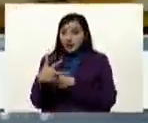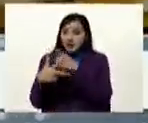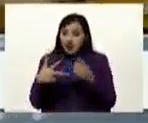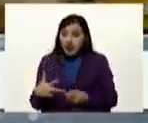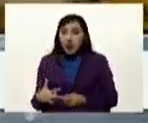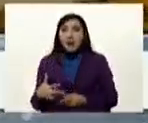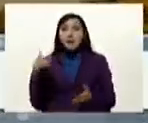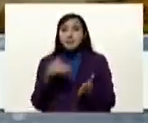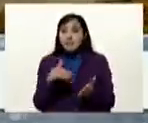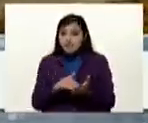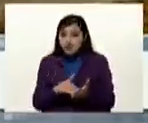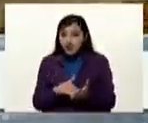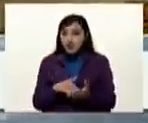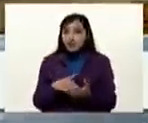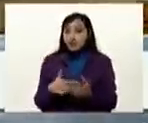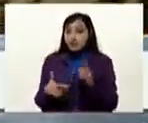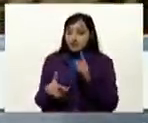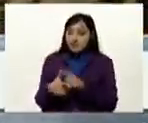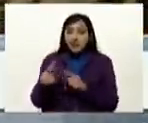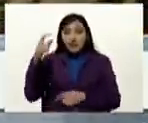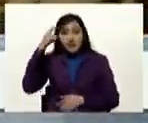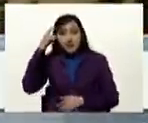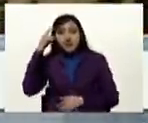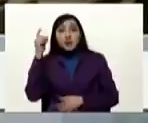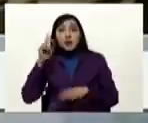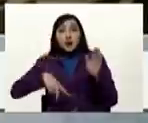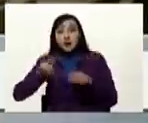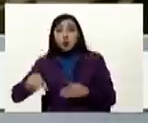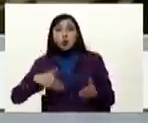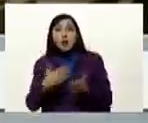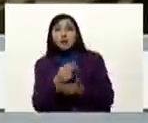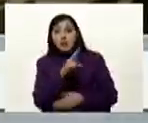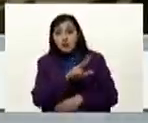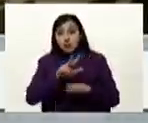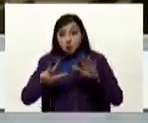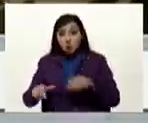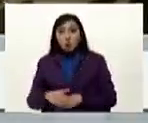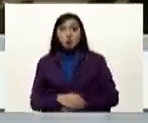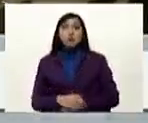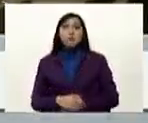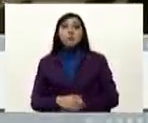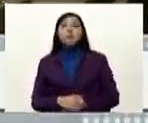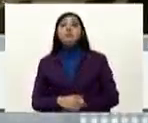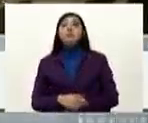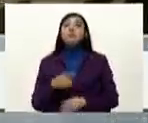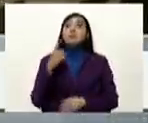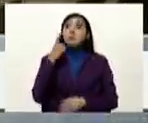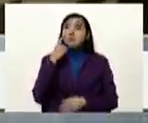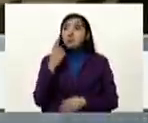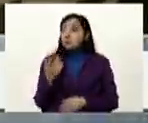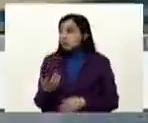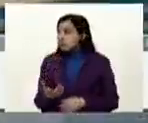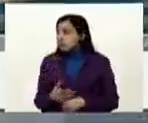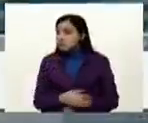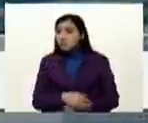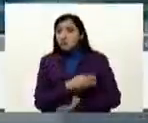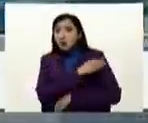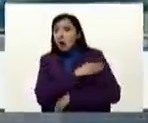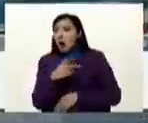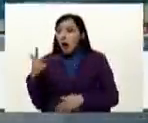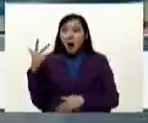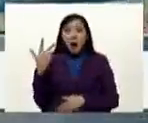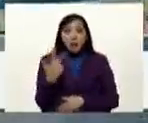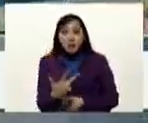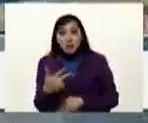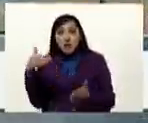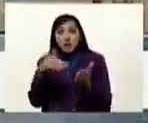se colocan el primer día, el día 14 y el día 28. ¿Ah? Tres dosis, dice Coronado